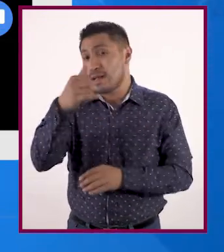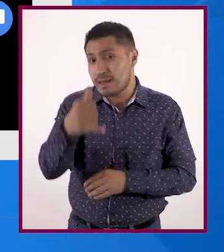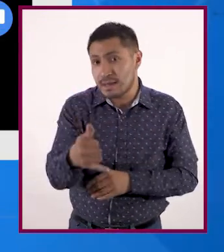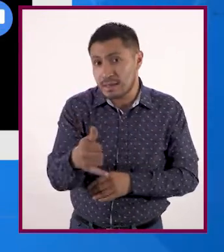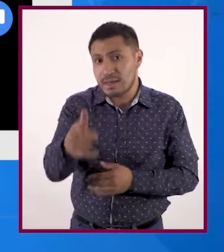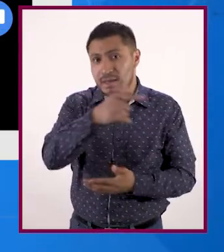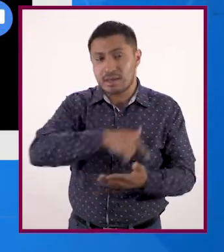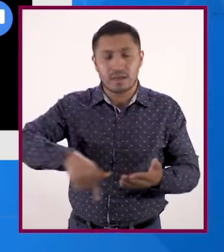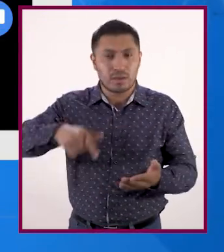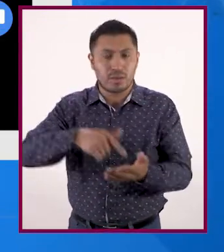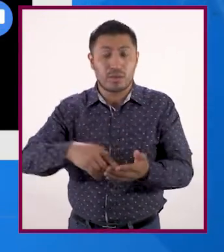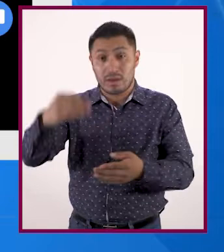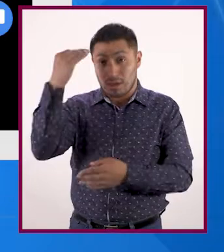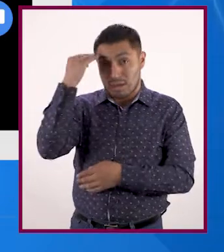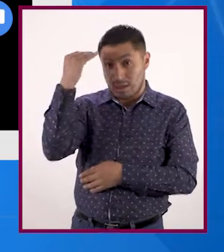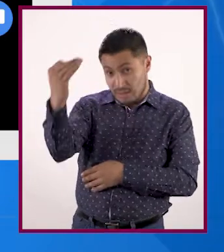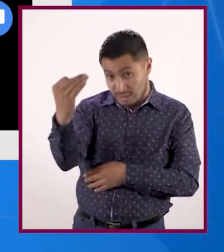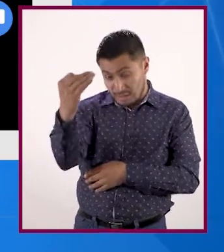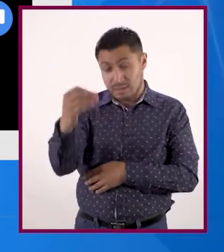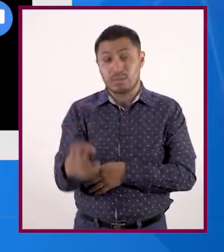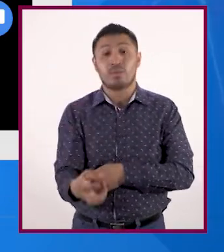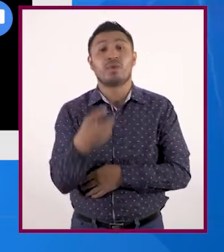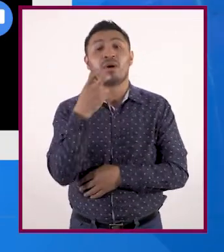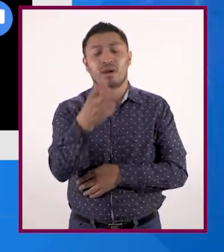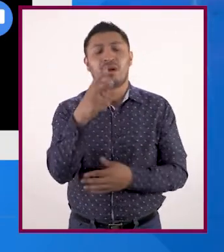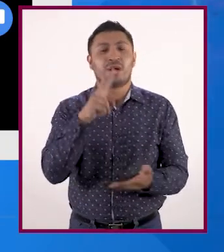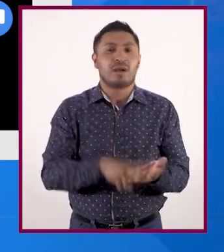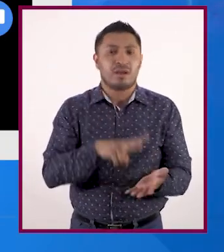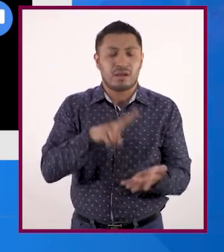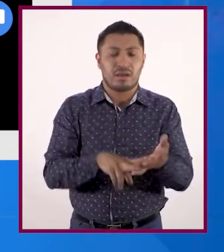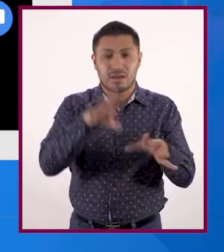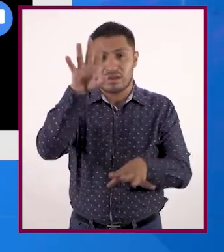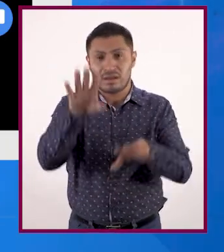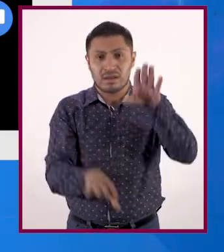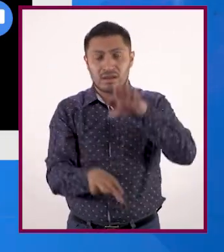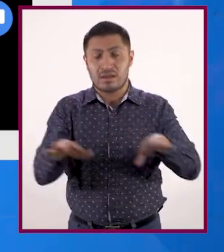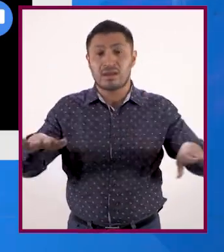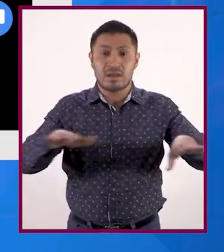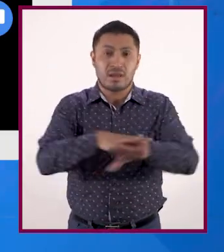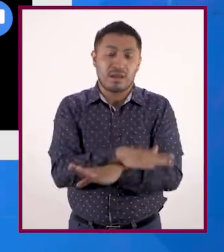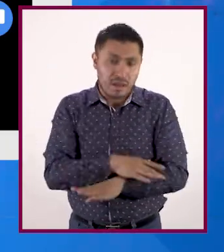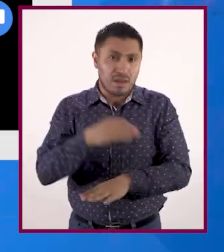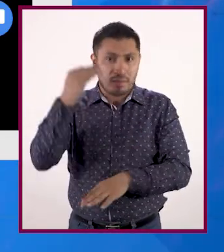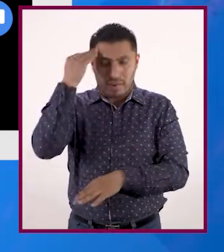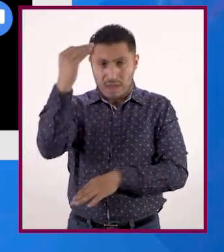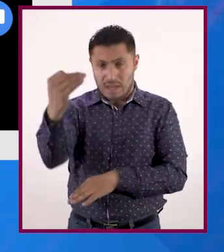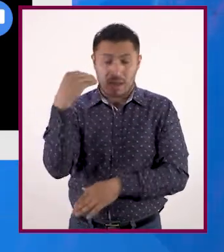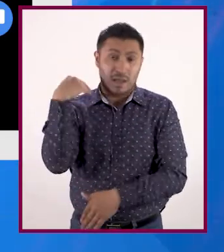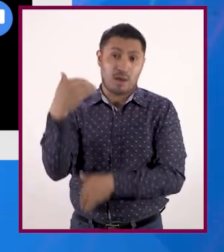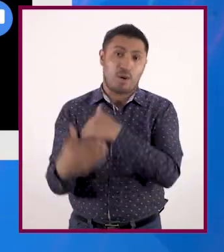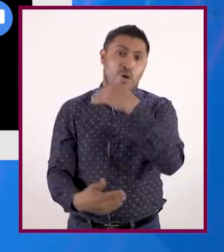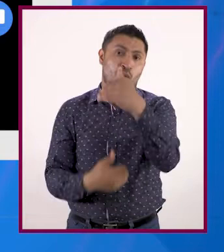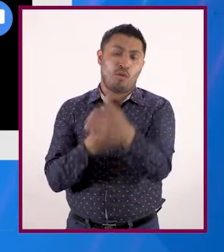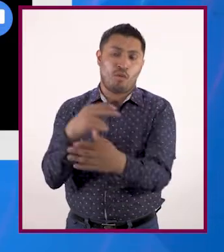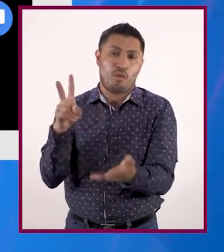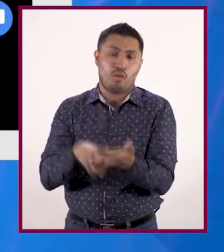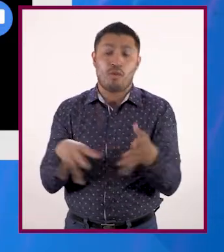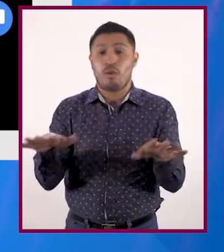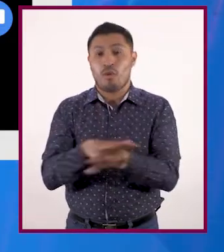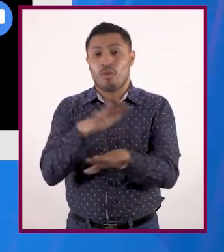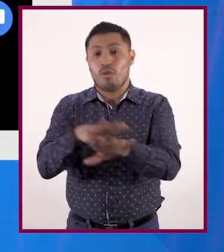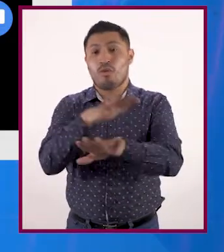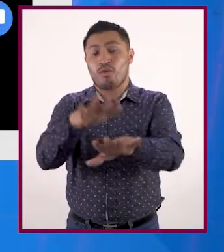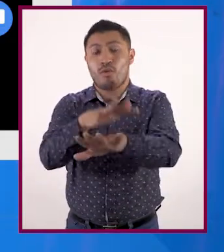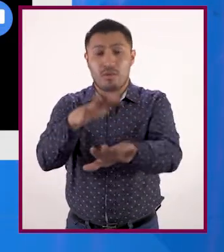el espacio temporal muchos de esos valores muchas veces cambian con el transcurrir del tiempo y también muchos de esos